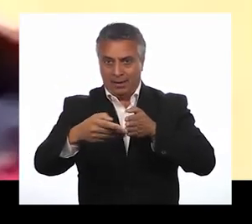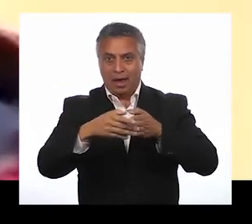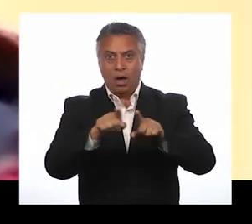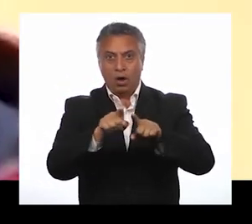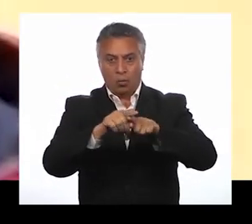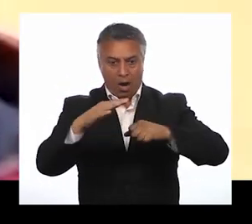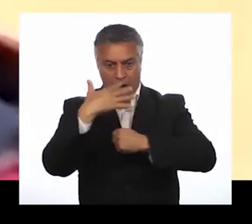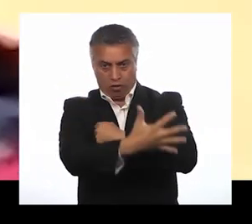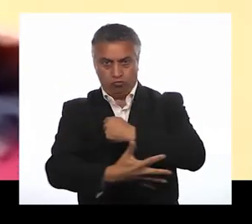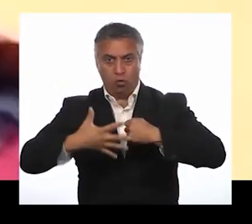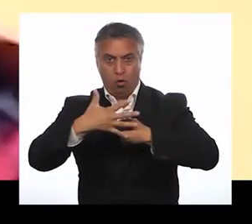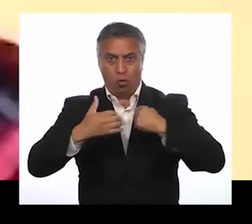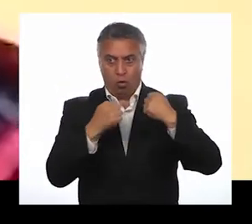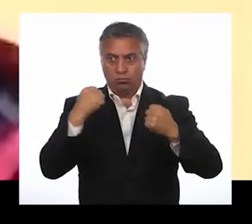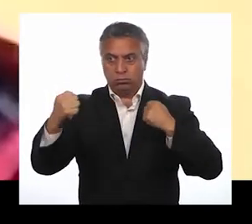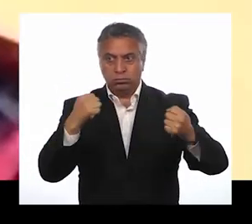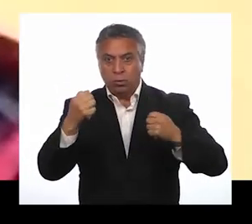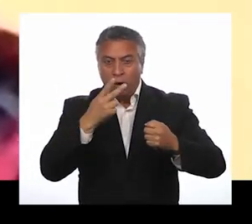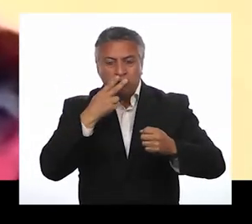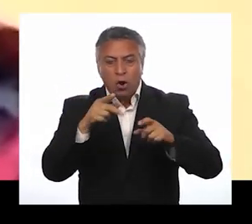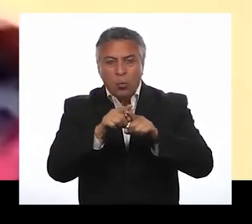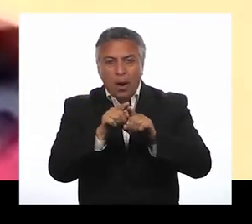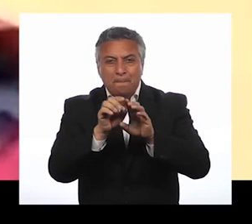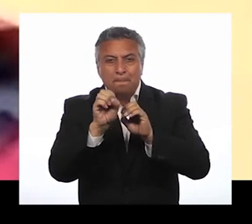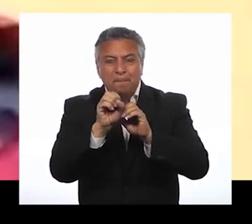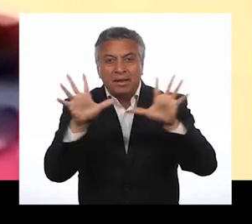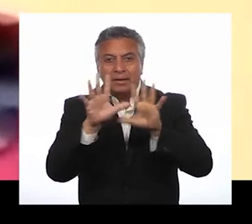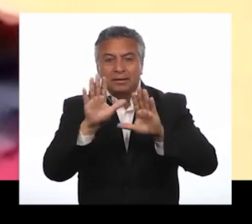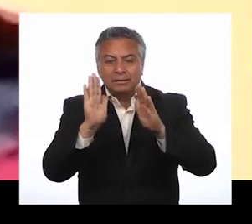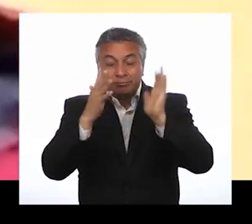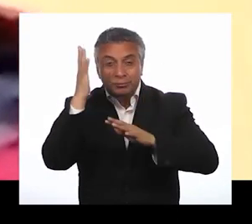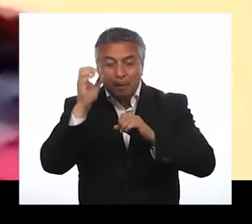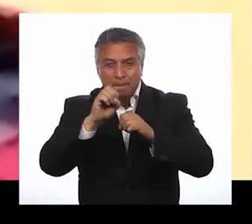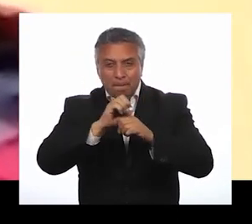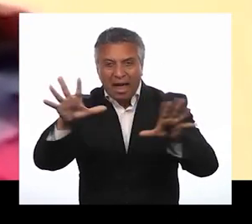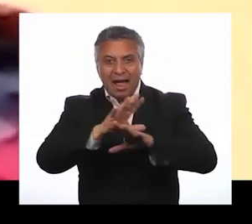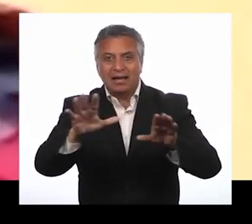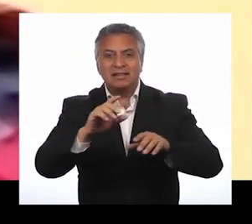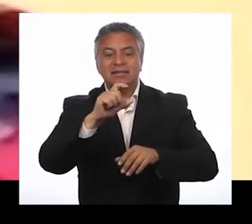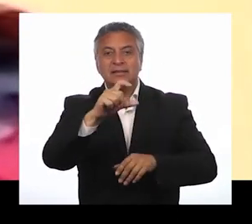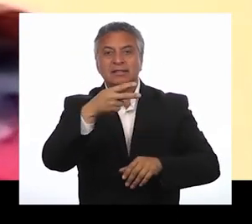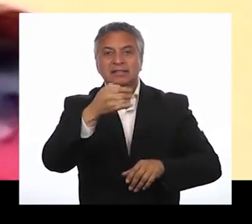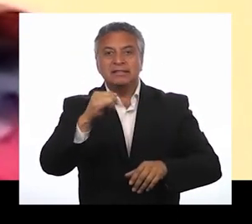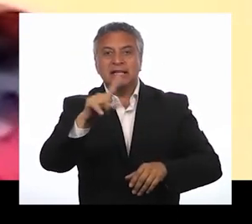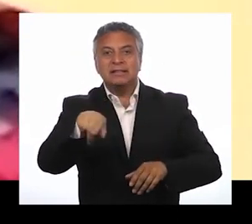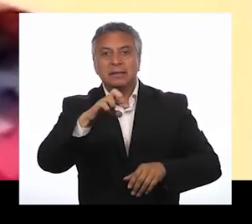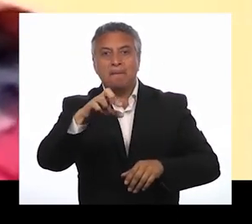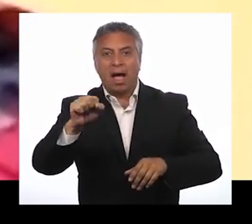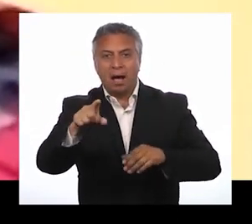unos escudos. Y veo la pura chispa, un puro, ¿cómo se puede decir?